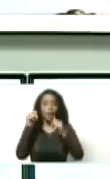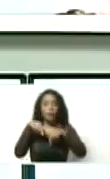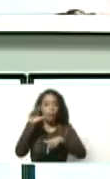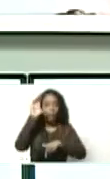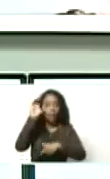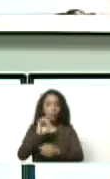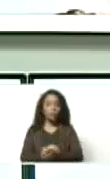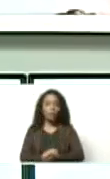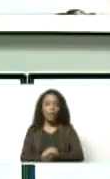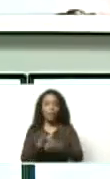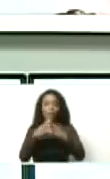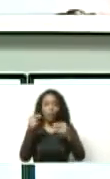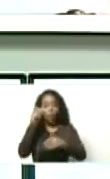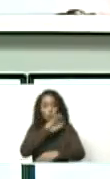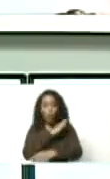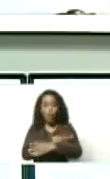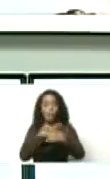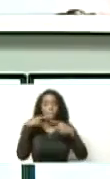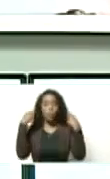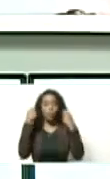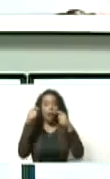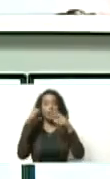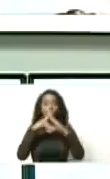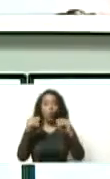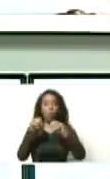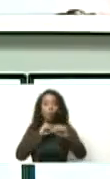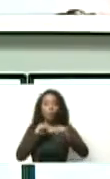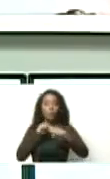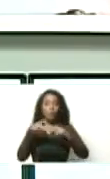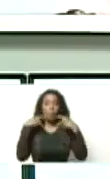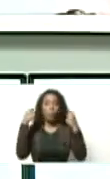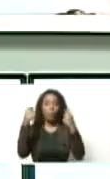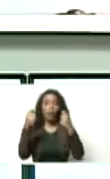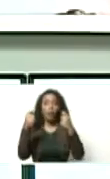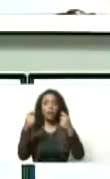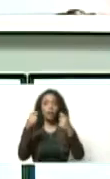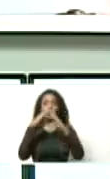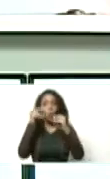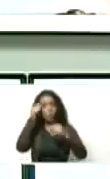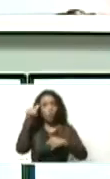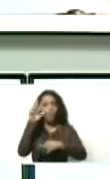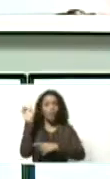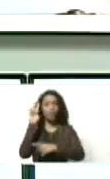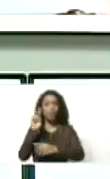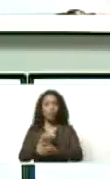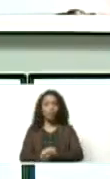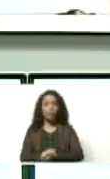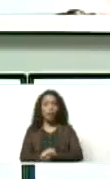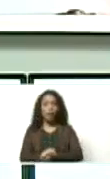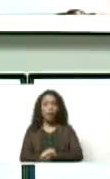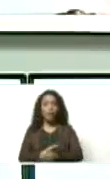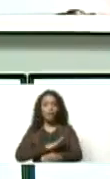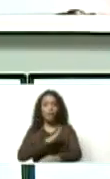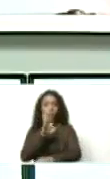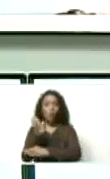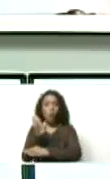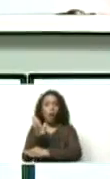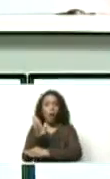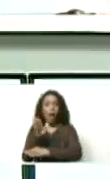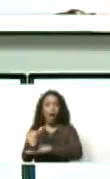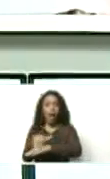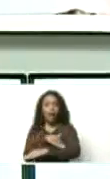país, de todo el poder popular, de todo el movimiento popular, de toda la población venezolana. Vámonos a la calle